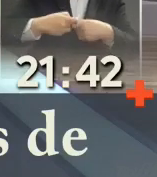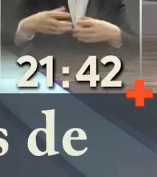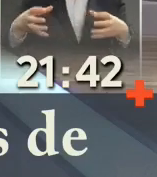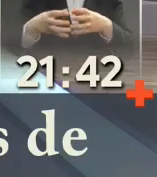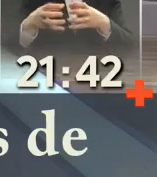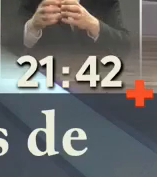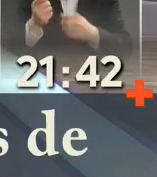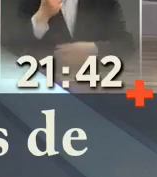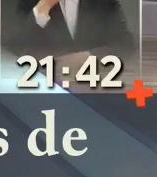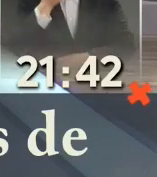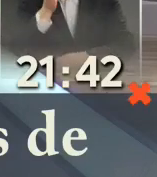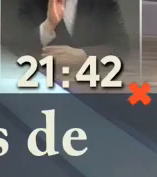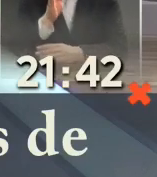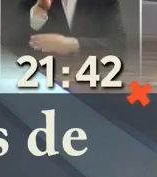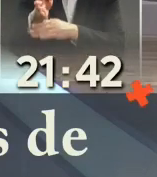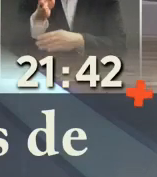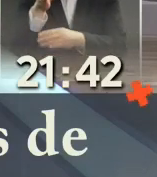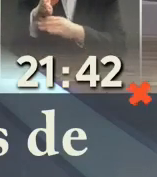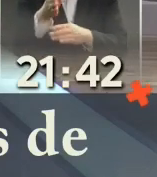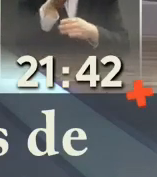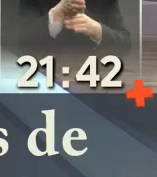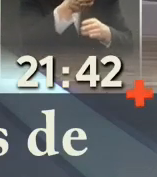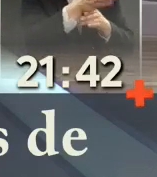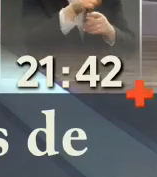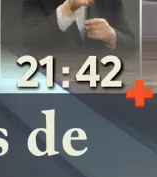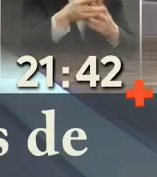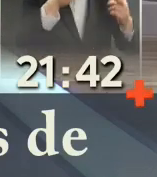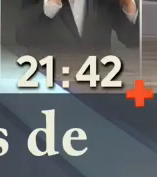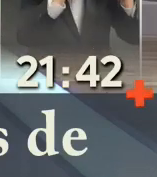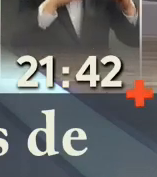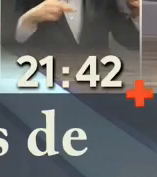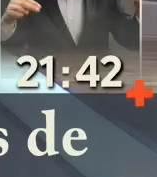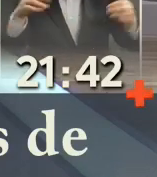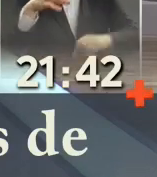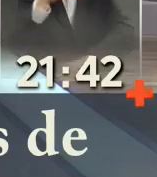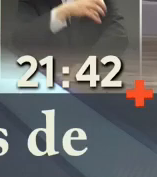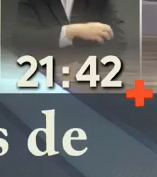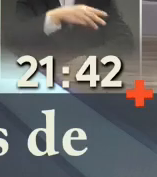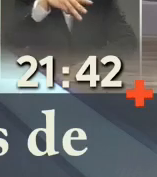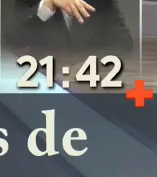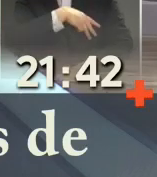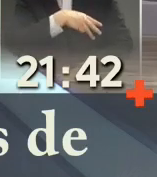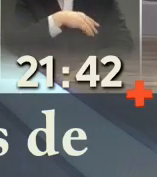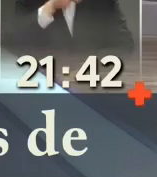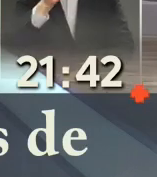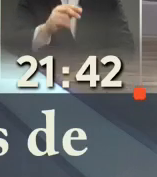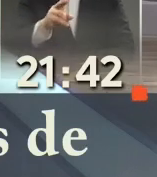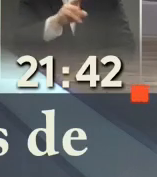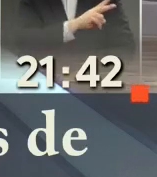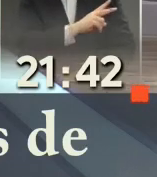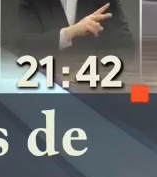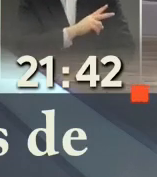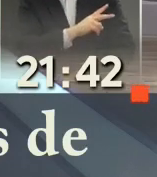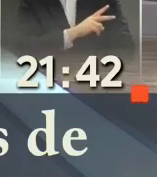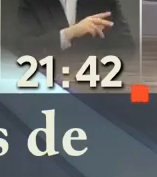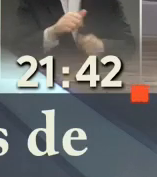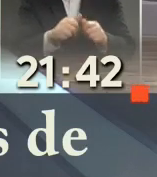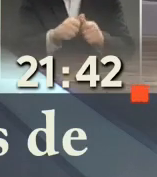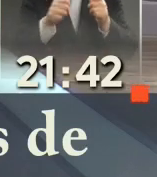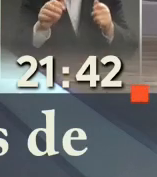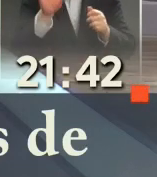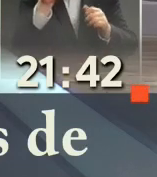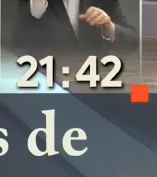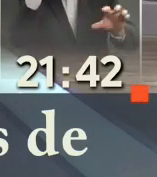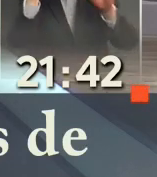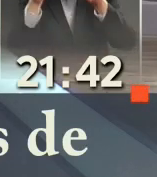reportajes fue por cada punto donde pasará este trazado en la región metropolitana y de Valparaíso, y de paso descubrió lo